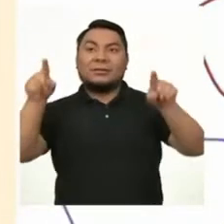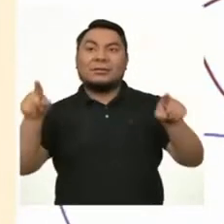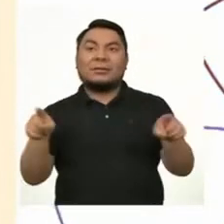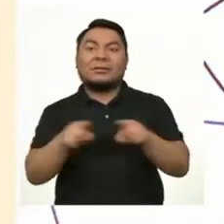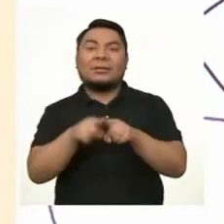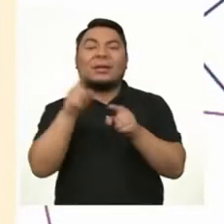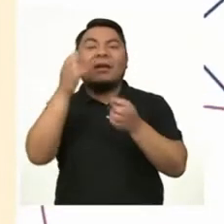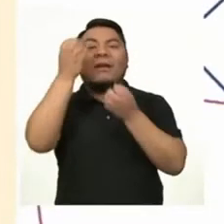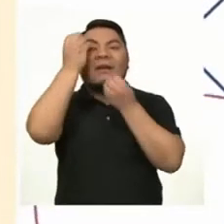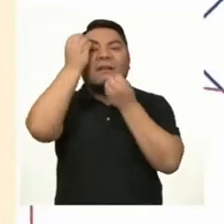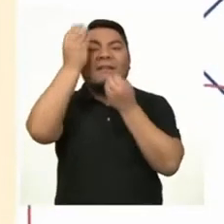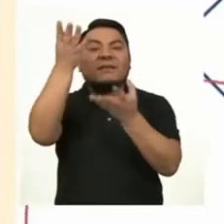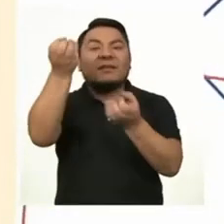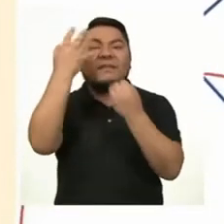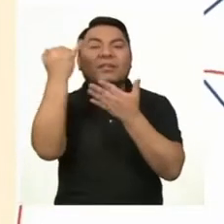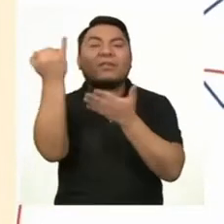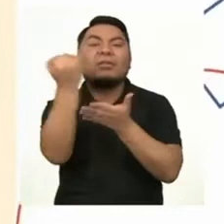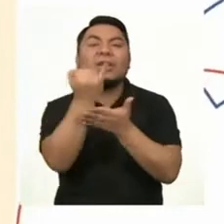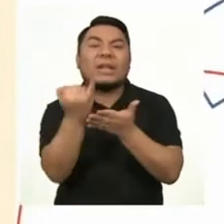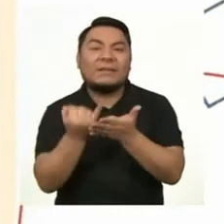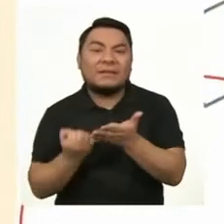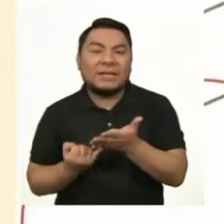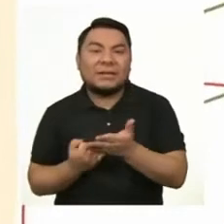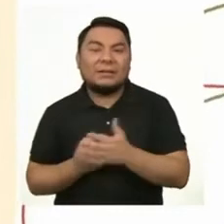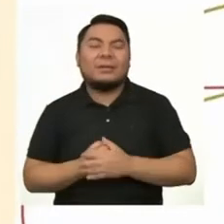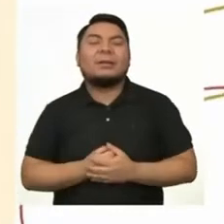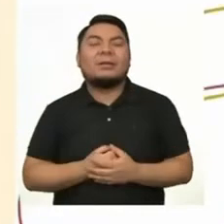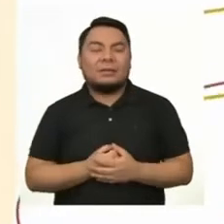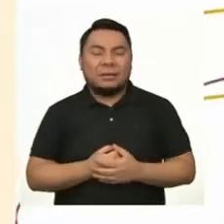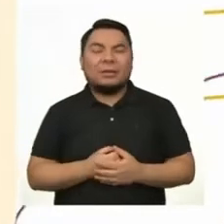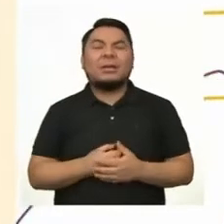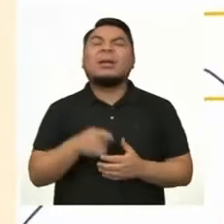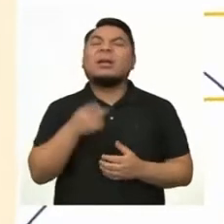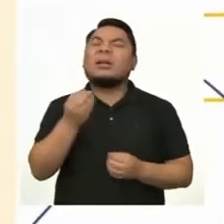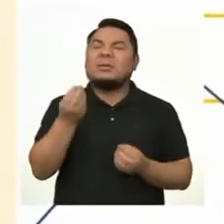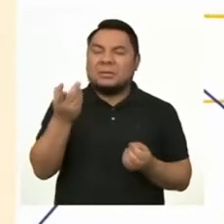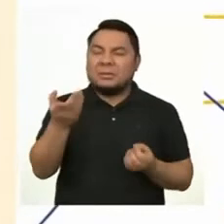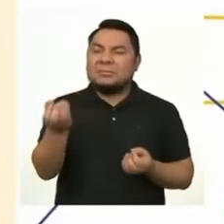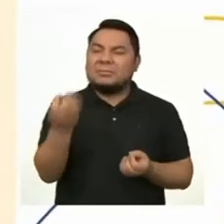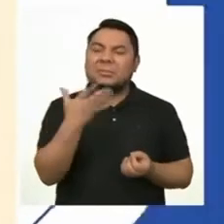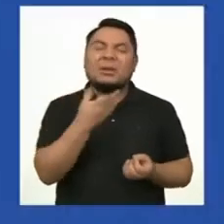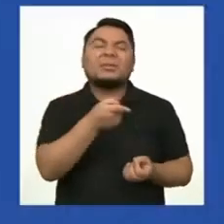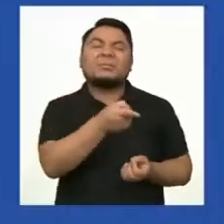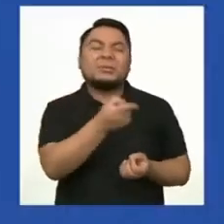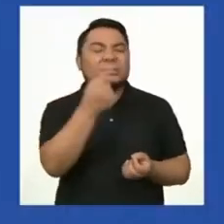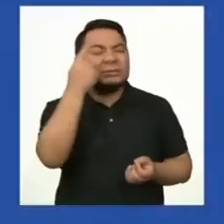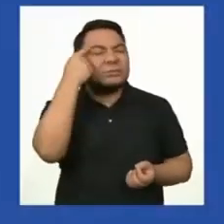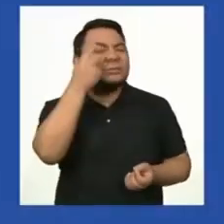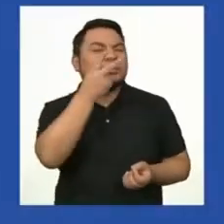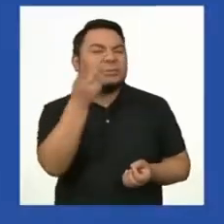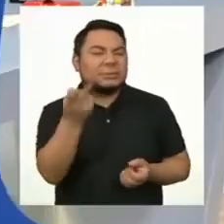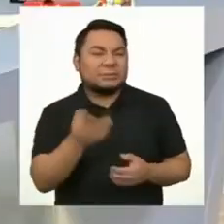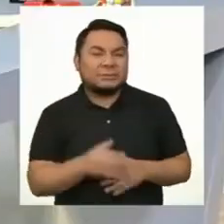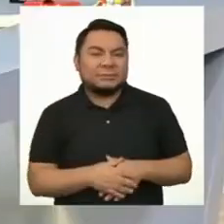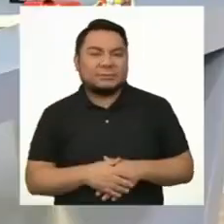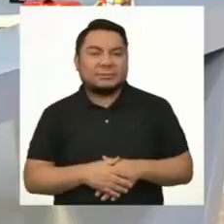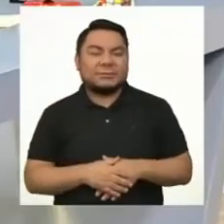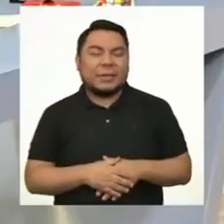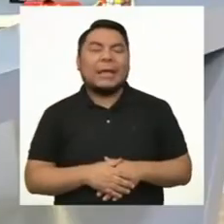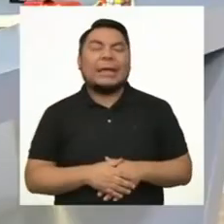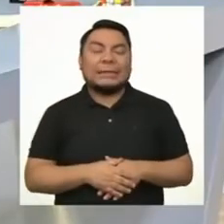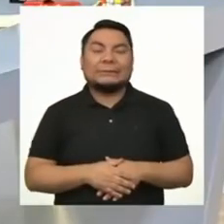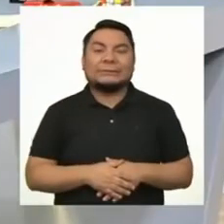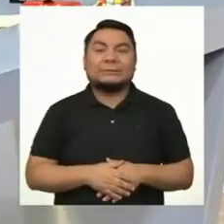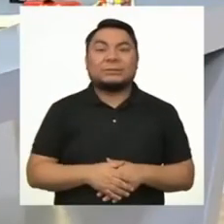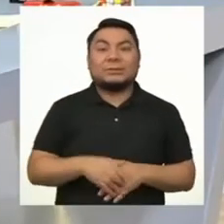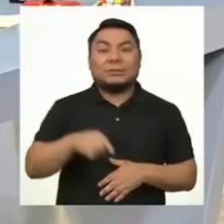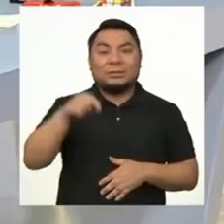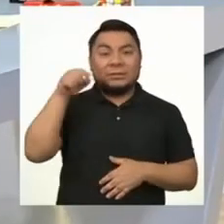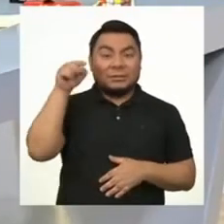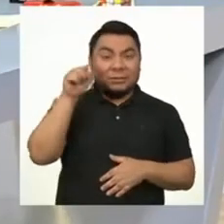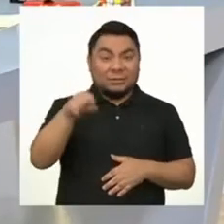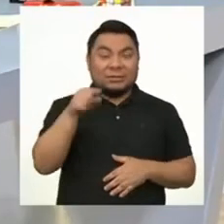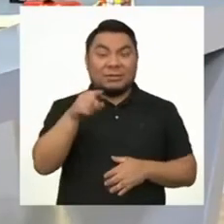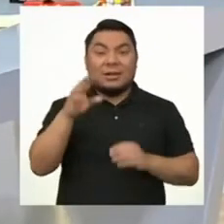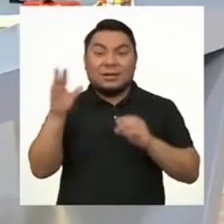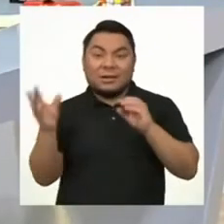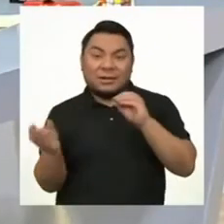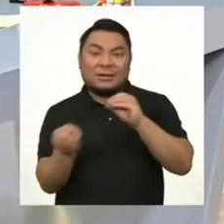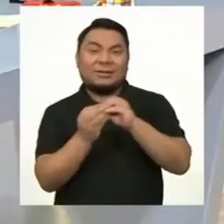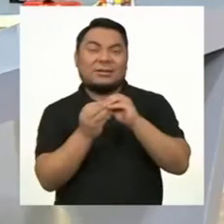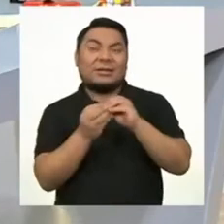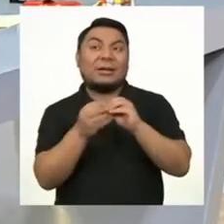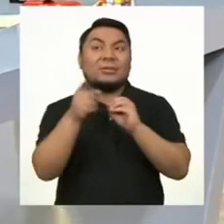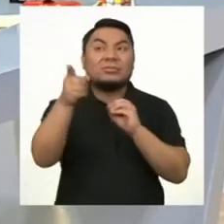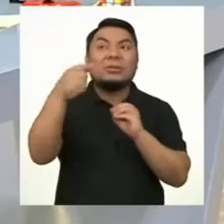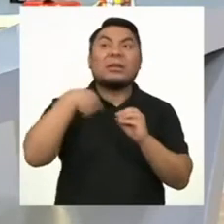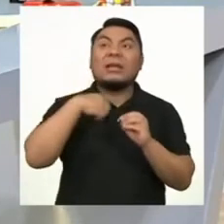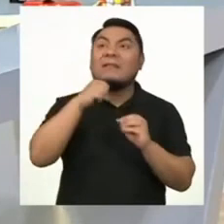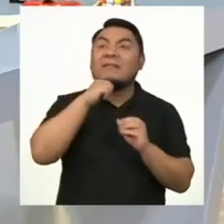de sus elementos. ¿Qué tal si nos cuentas más al respecto? Ya, pero va complementando si me